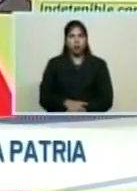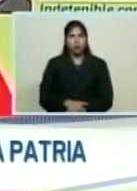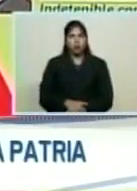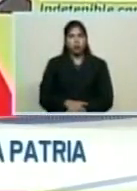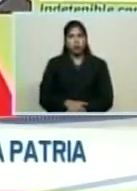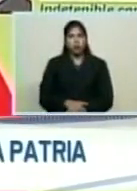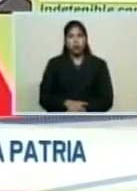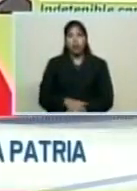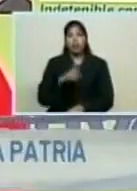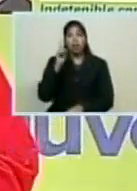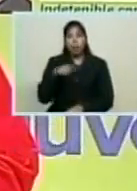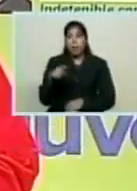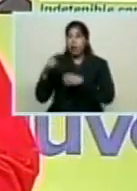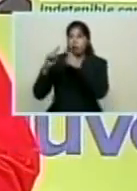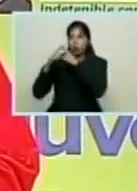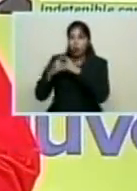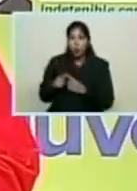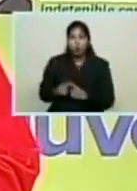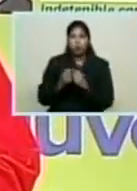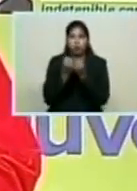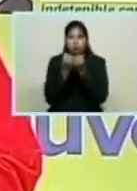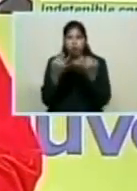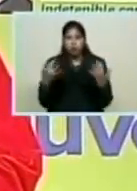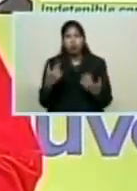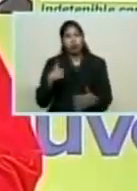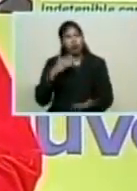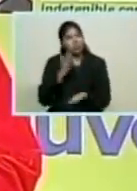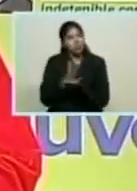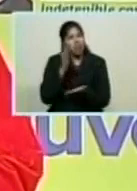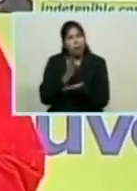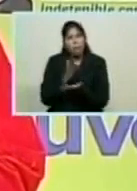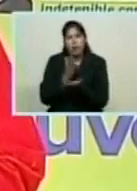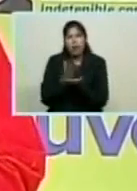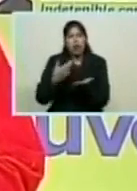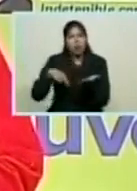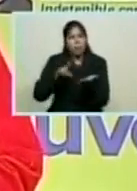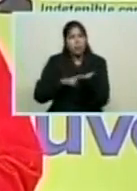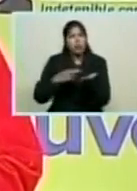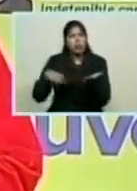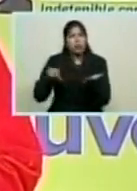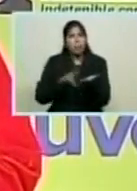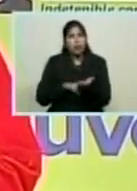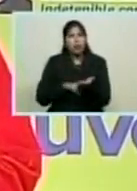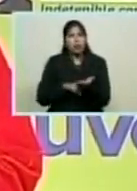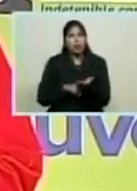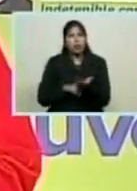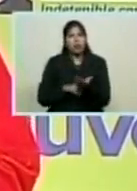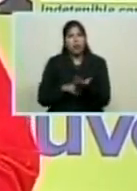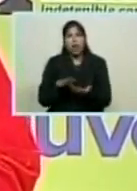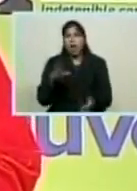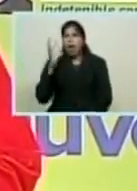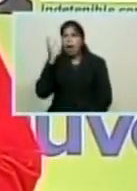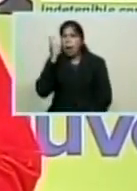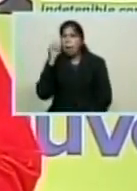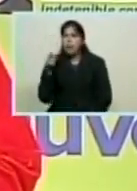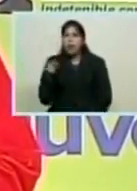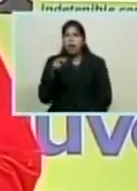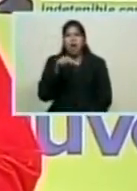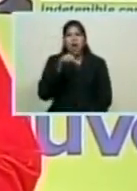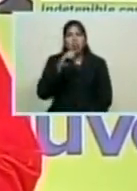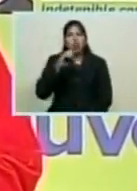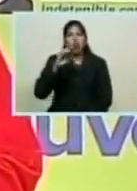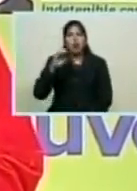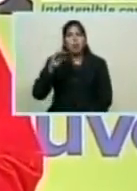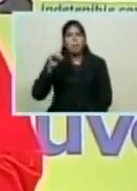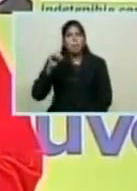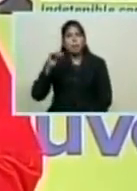consolidar en lo cuantitativo. Siempre lo digo, compañera Noemí, profesora Noemí Frías,